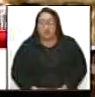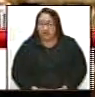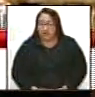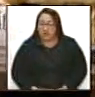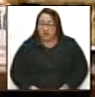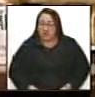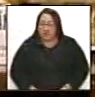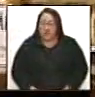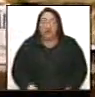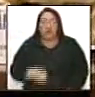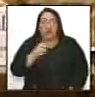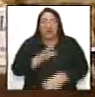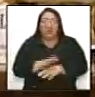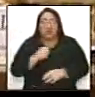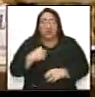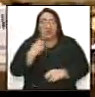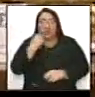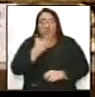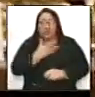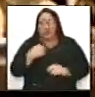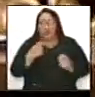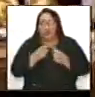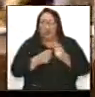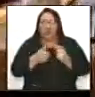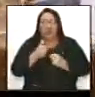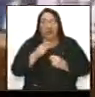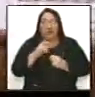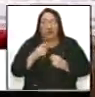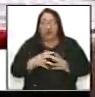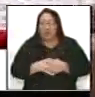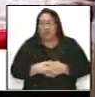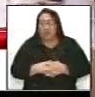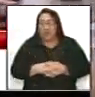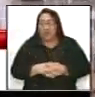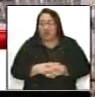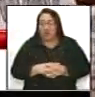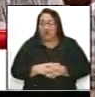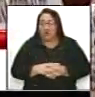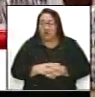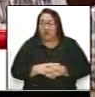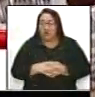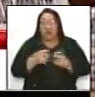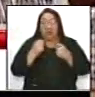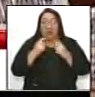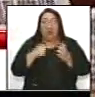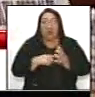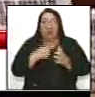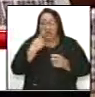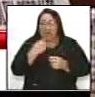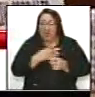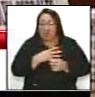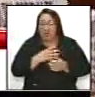Buenas tardes, señor presidente. Me pide interrupción la congresista Alcorta. Gracias, presidente. Es que me acabo de dar cuenta que el señor...